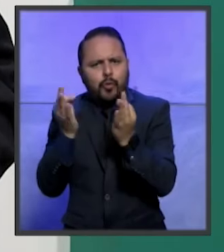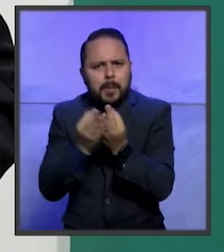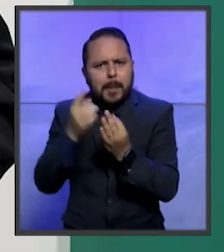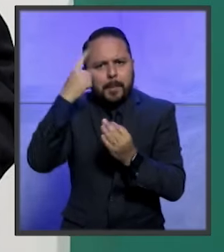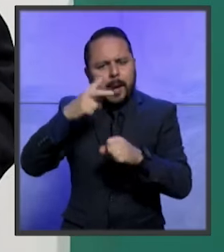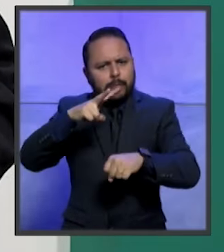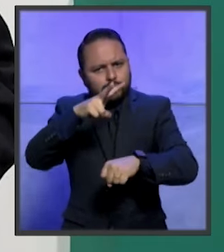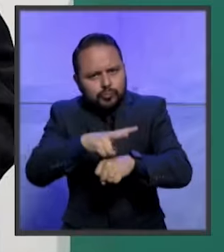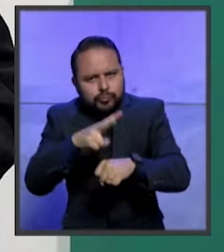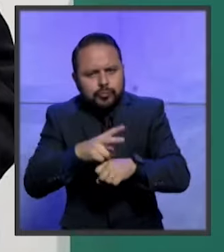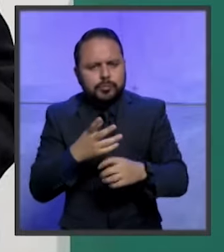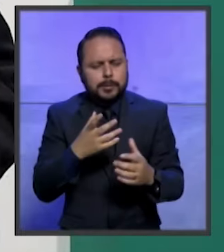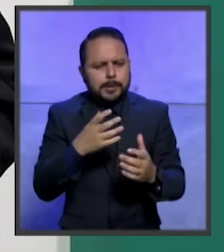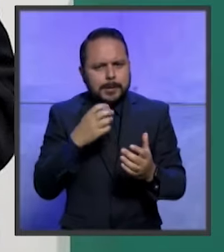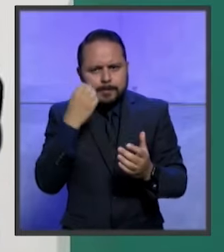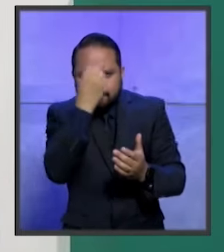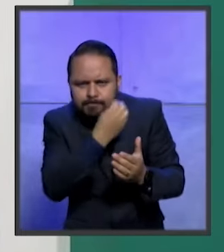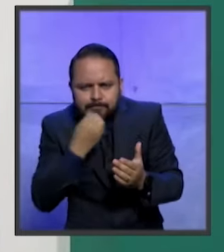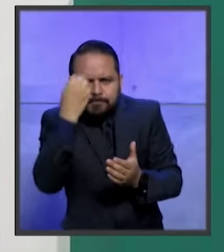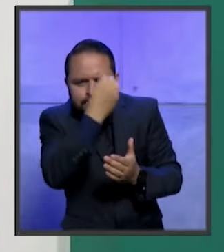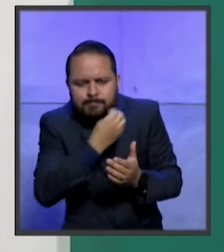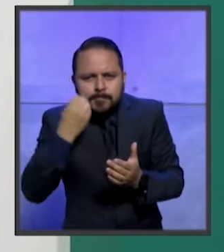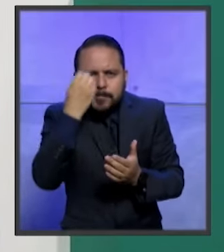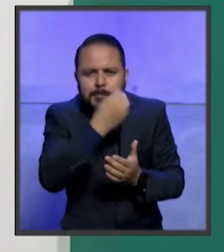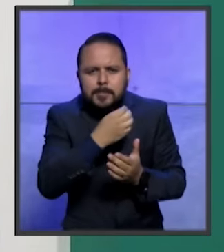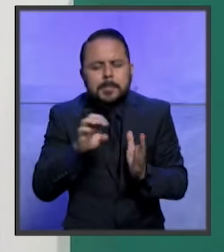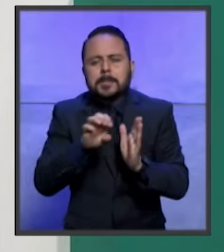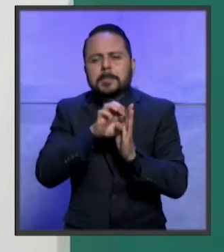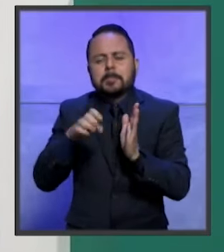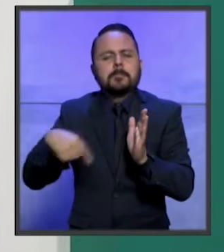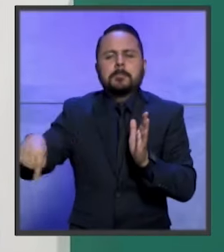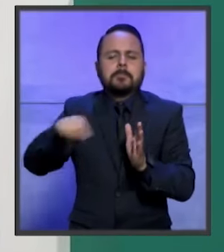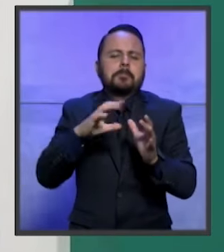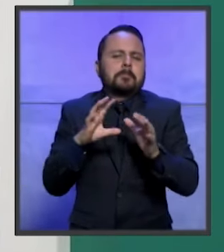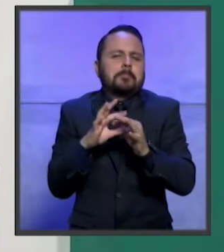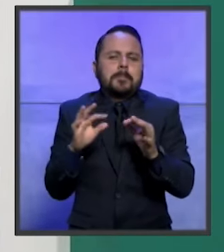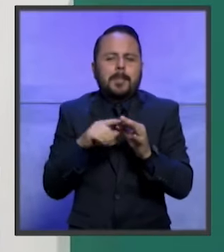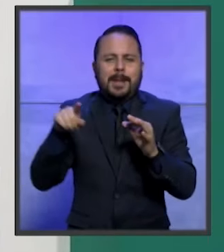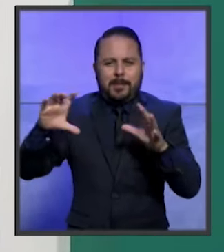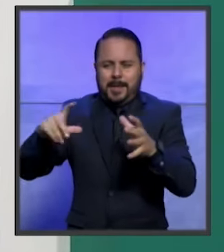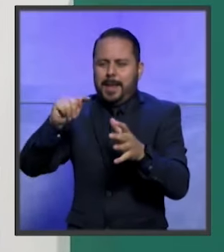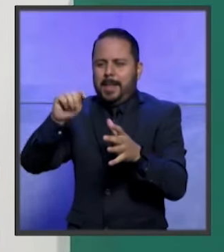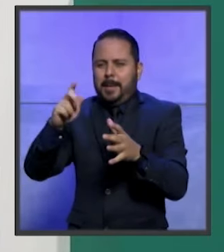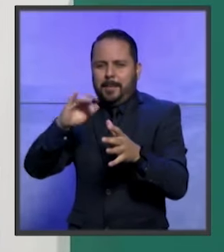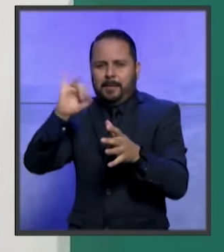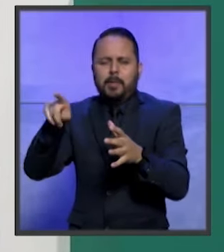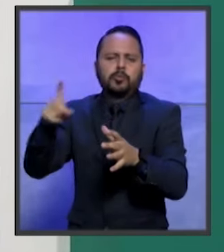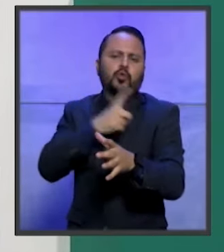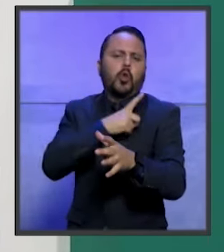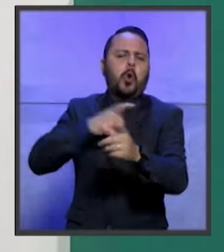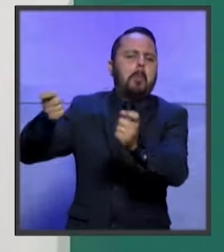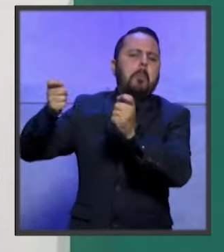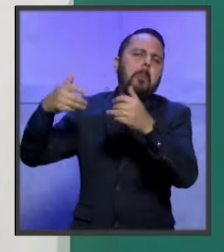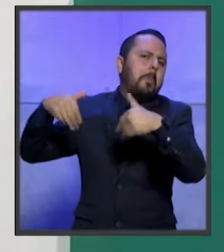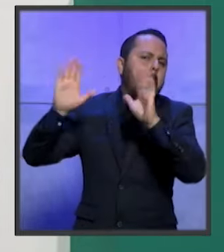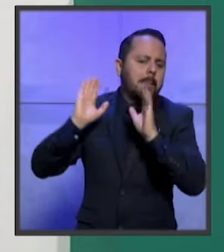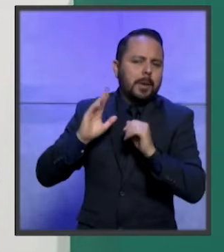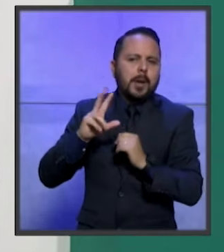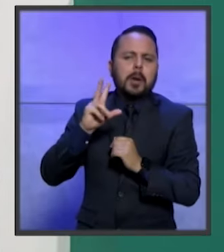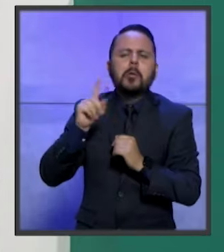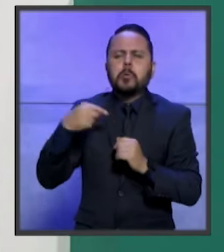de control y de vigilancia y que digámoslo coloquialmente la el tribunal electoral se mande solo y